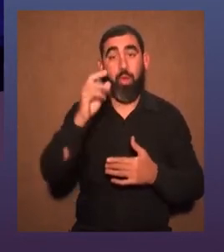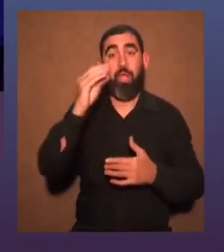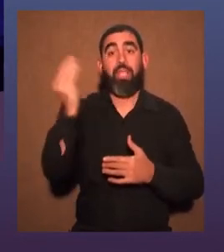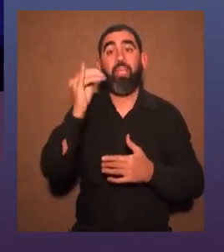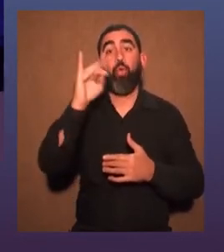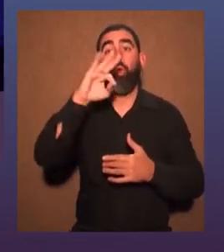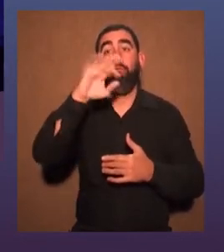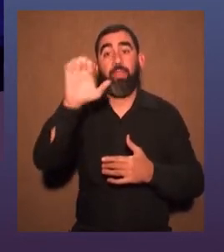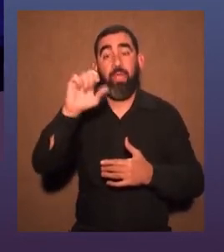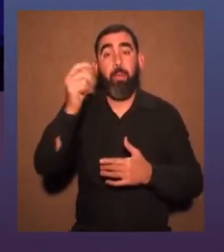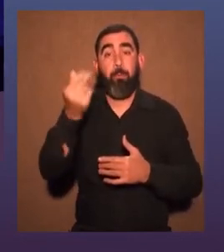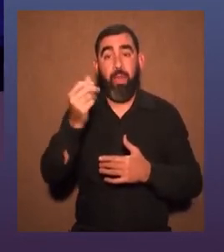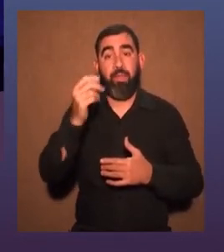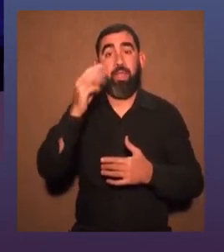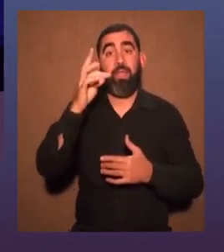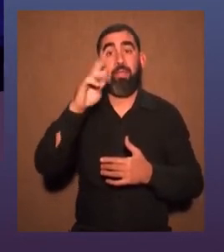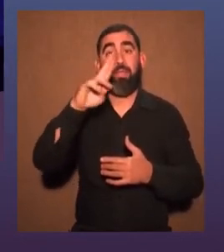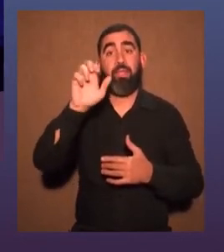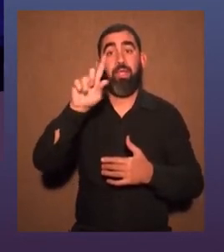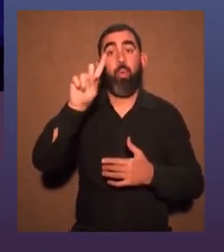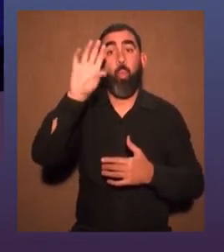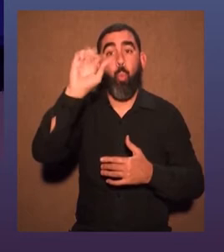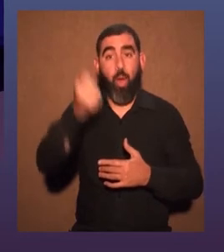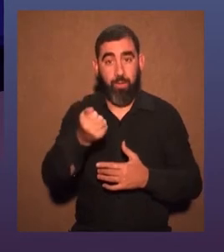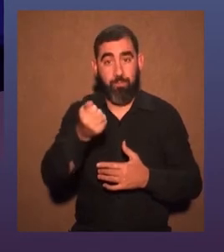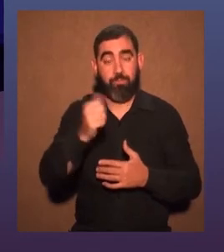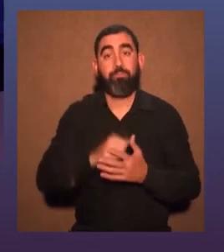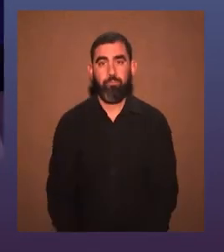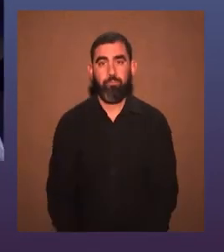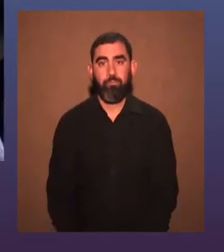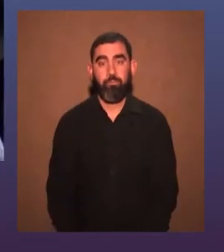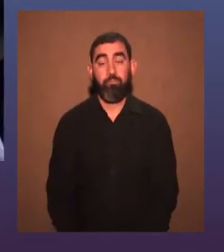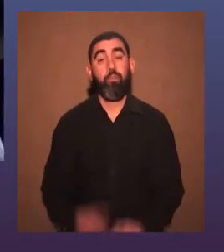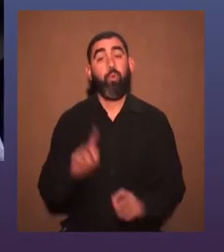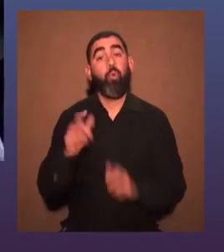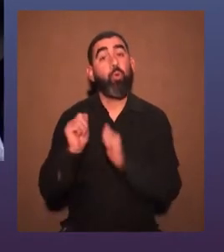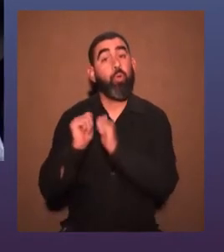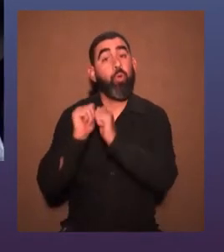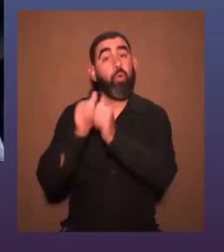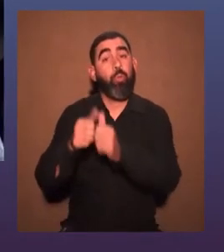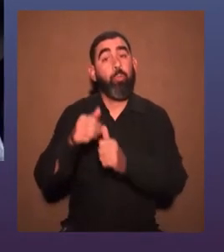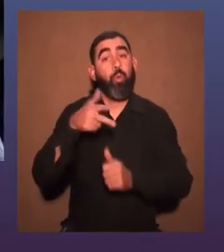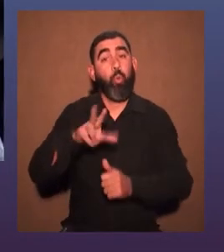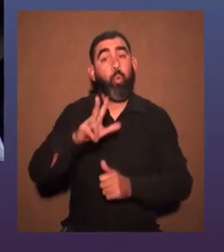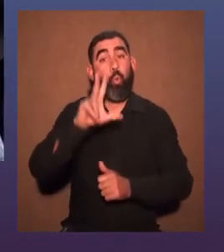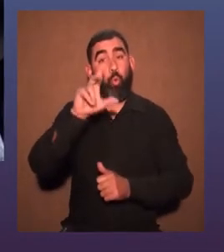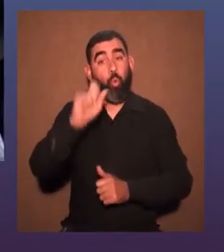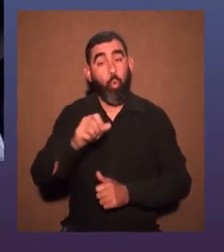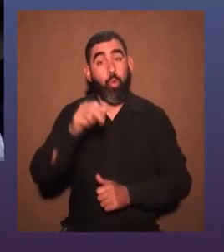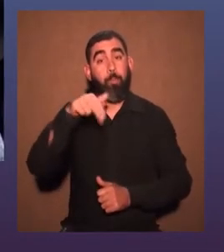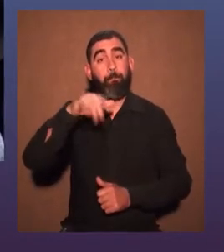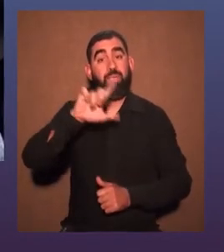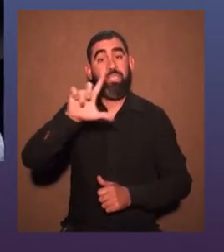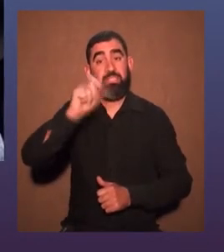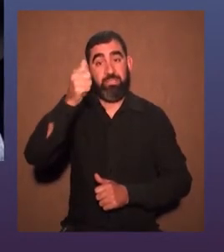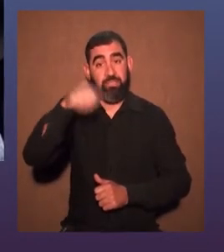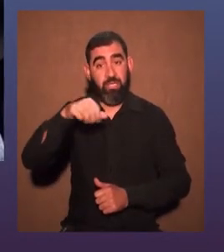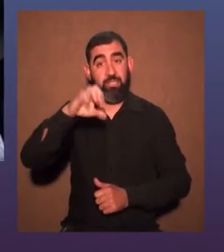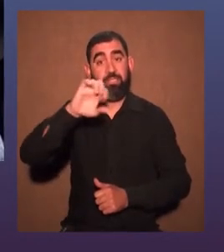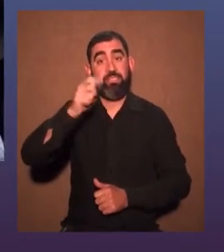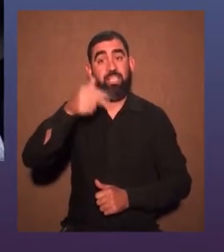nacionales, El Quijote del Plata y La Tregua. Nos acompañan Hugo Millán, Marina